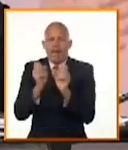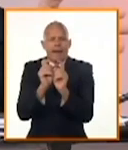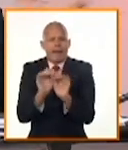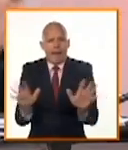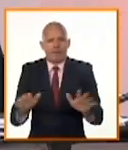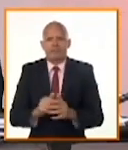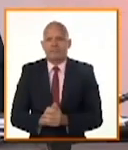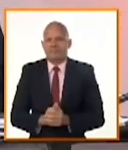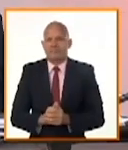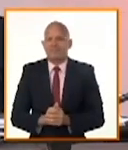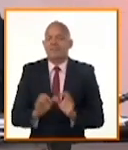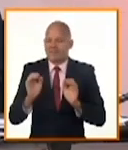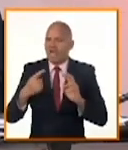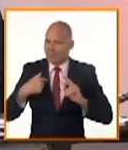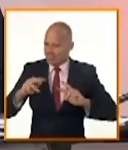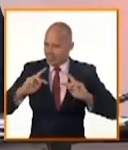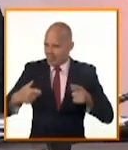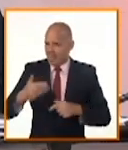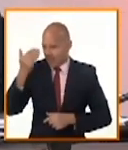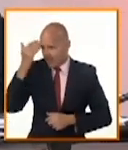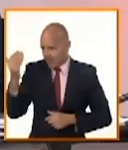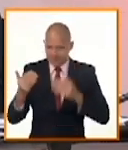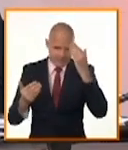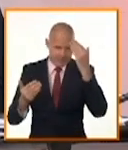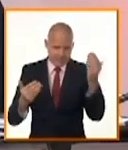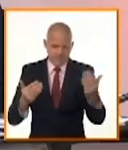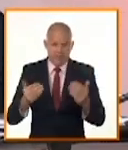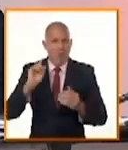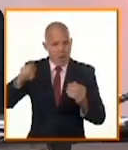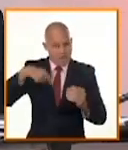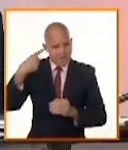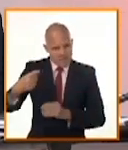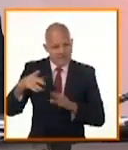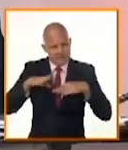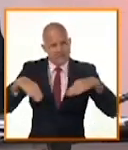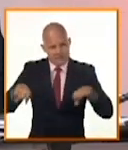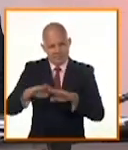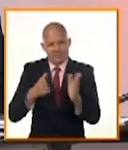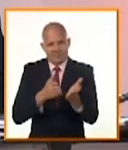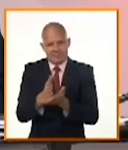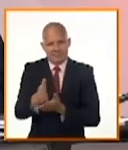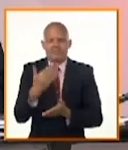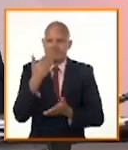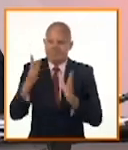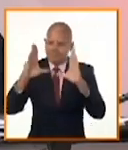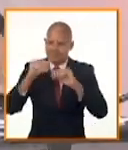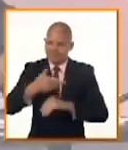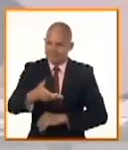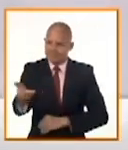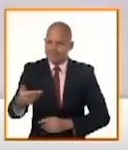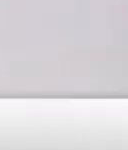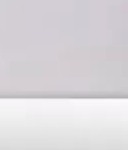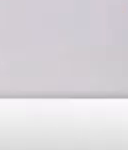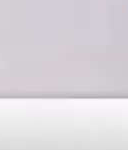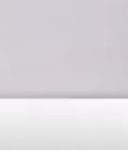información le agradecemos de nuevo por su presencia y nos vemos mañana en una nueva mesa redonda buenas noches